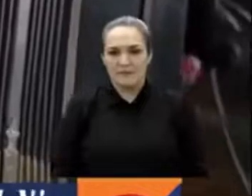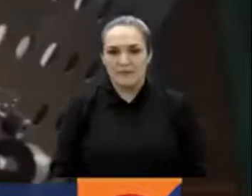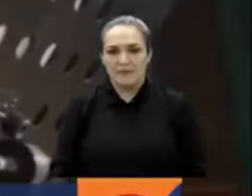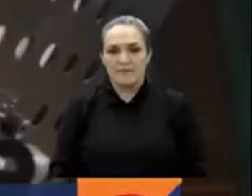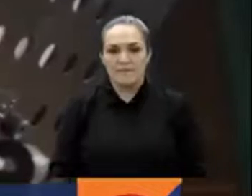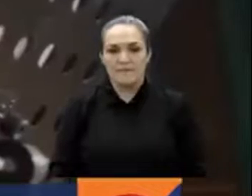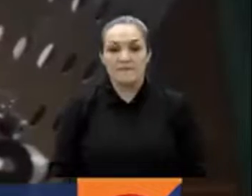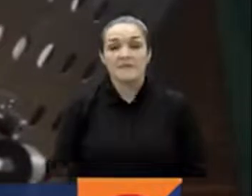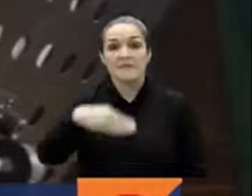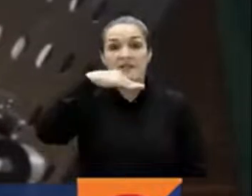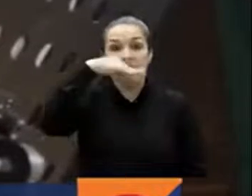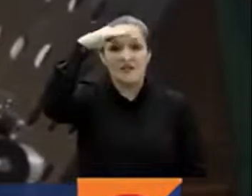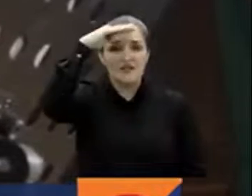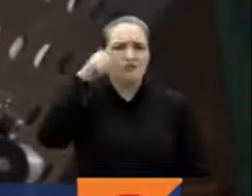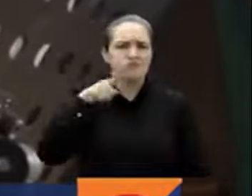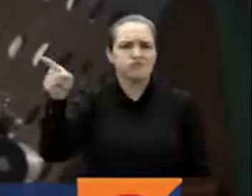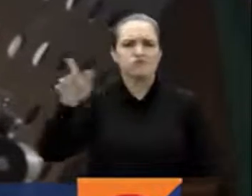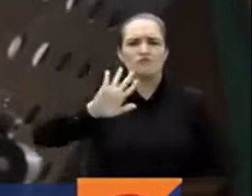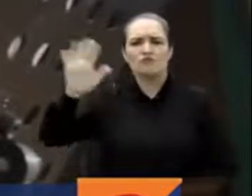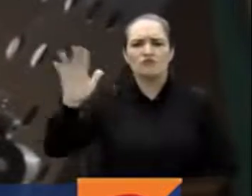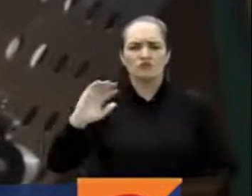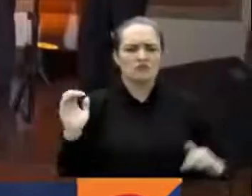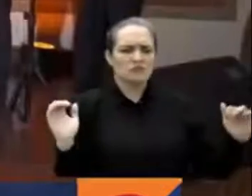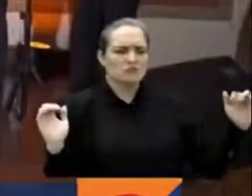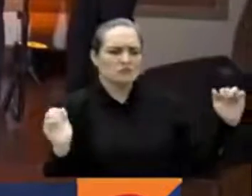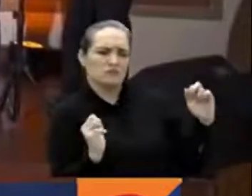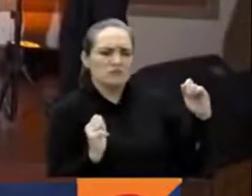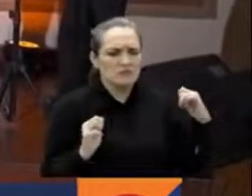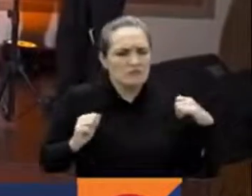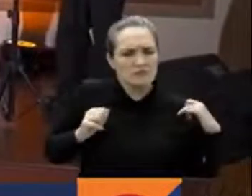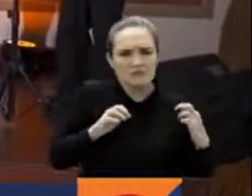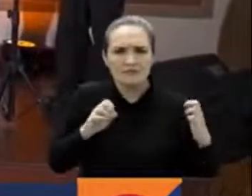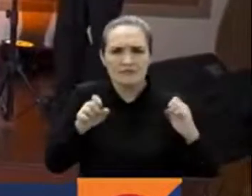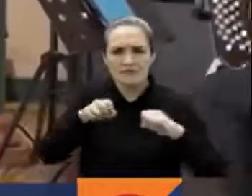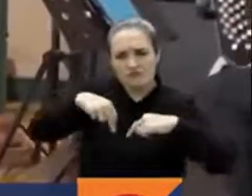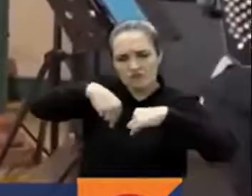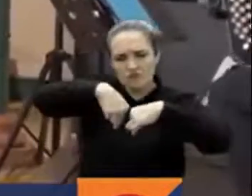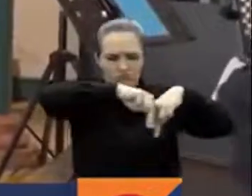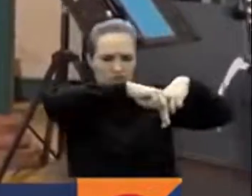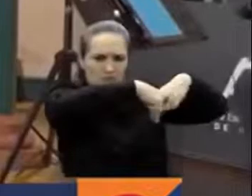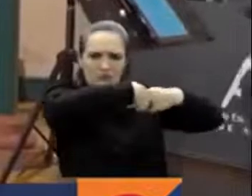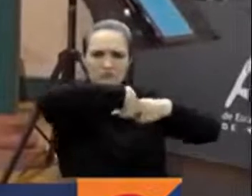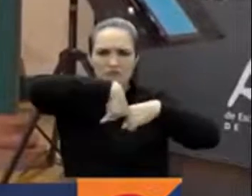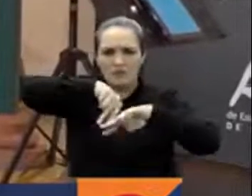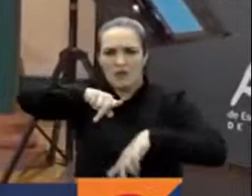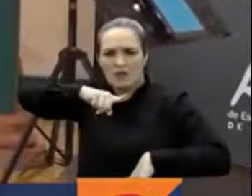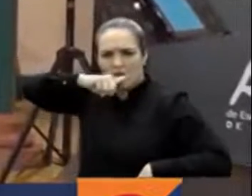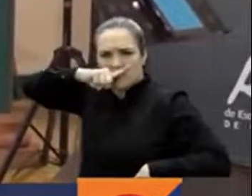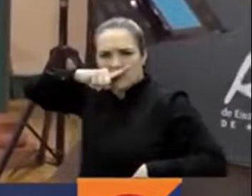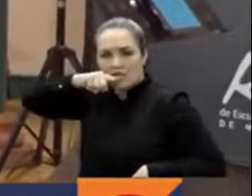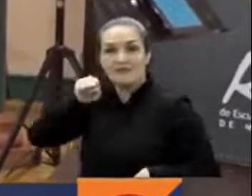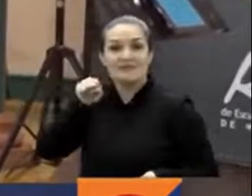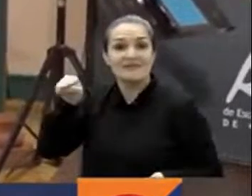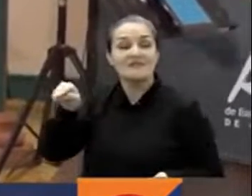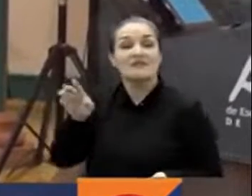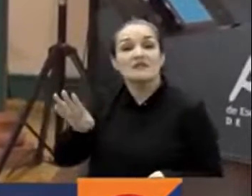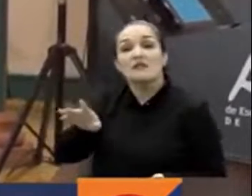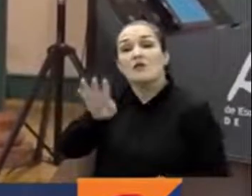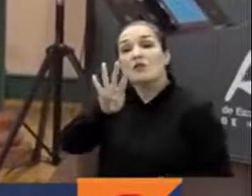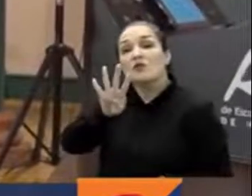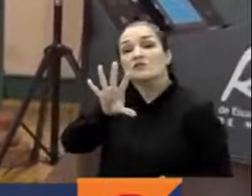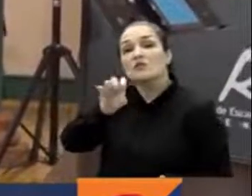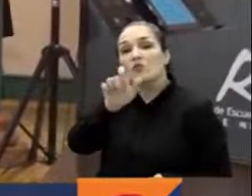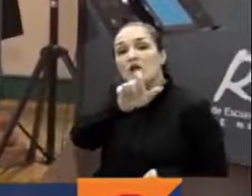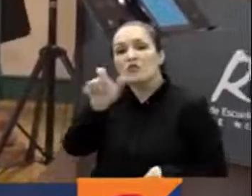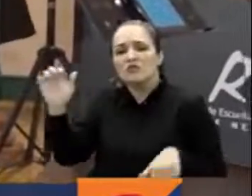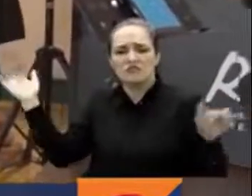En Medellín inicia la nueva edición del Festival Internacional de Tango. Con la participación de más de 450 artistas se